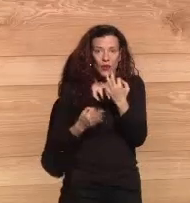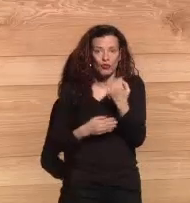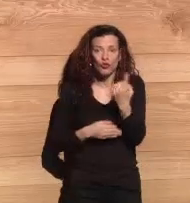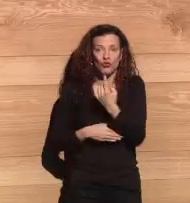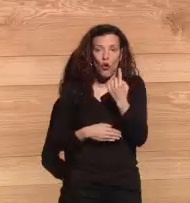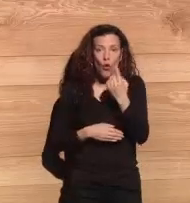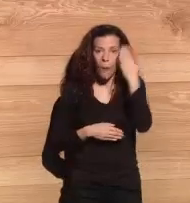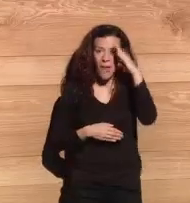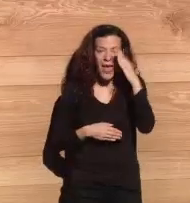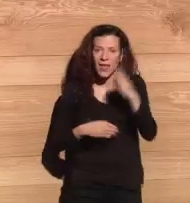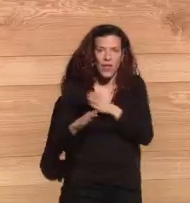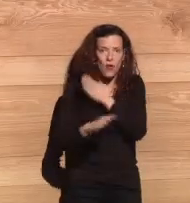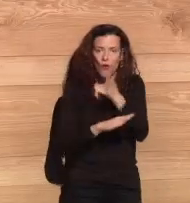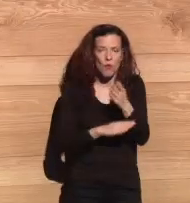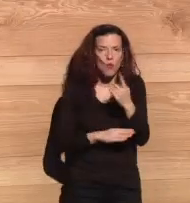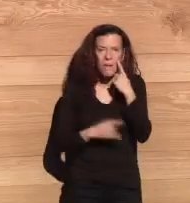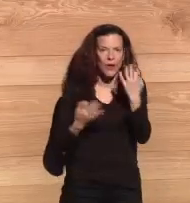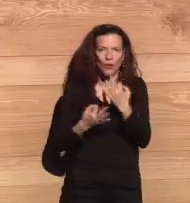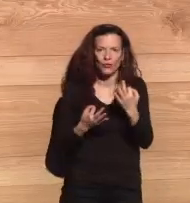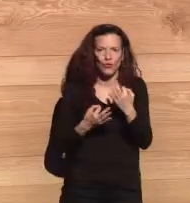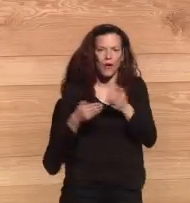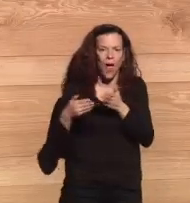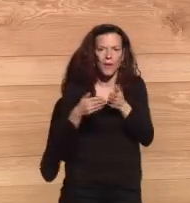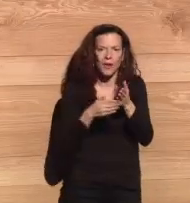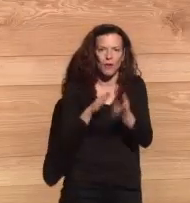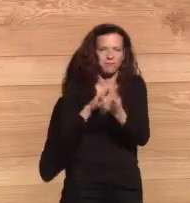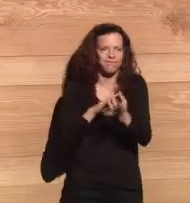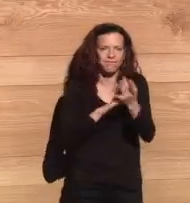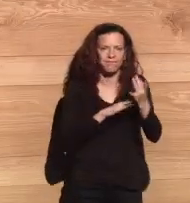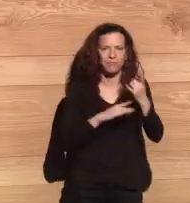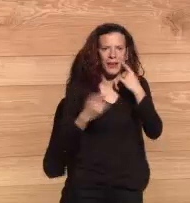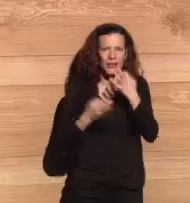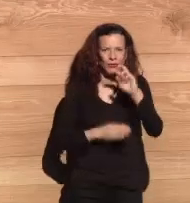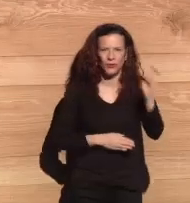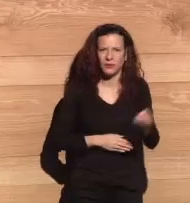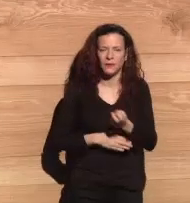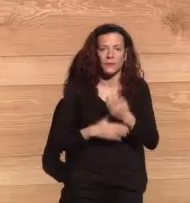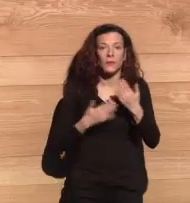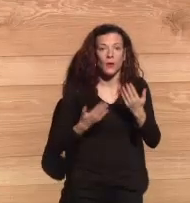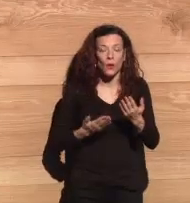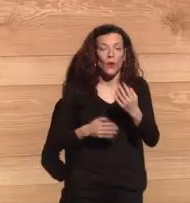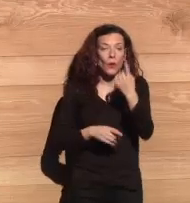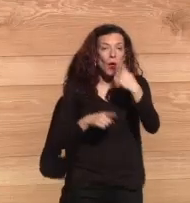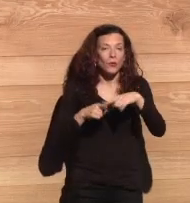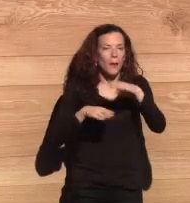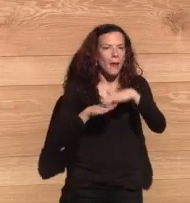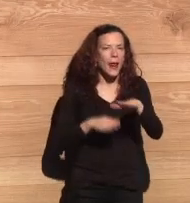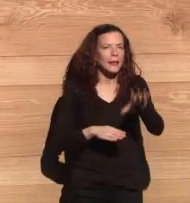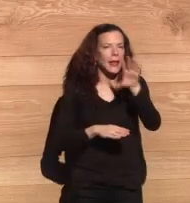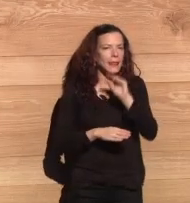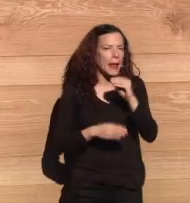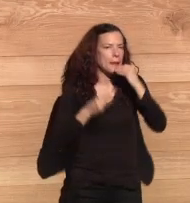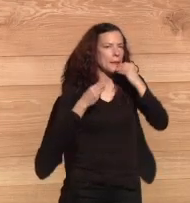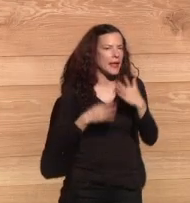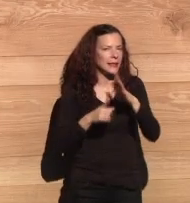por México, ¿no? Todos los peligros del camino. Y una cosa que es para entender que para ponerse en esa situación